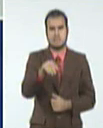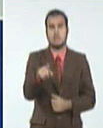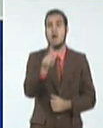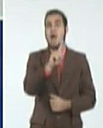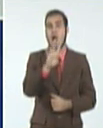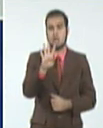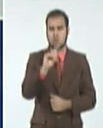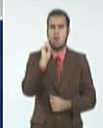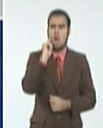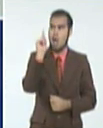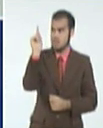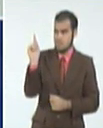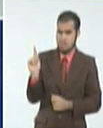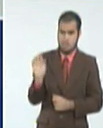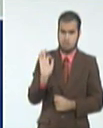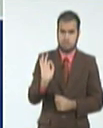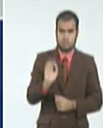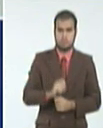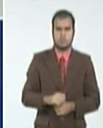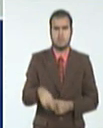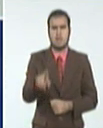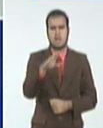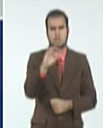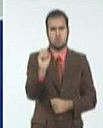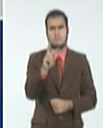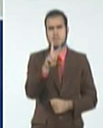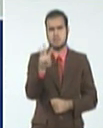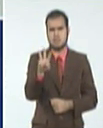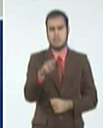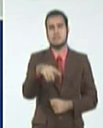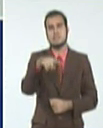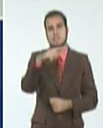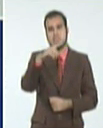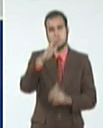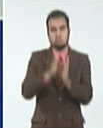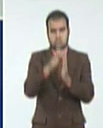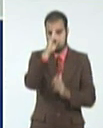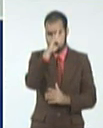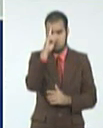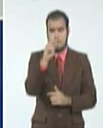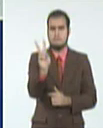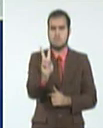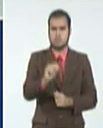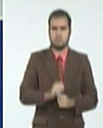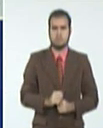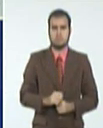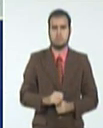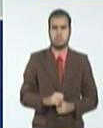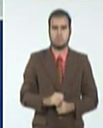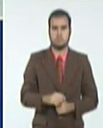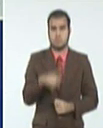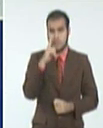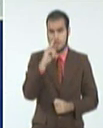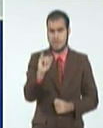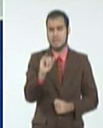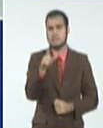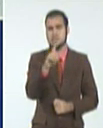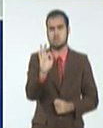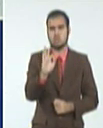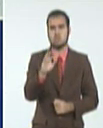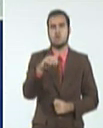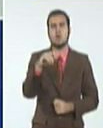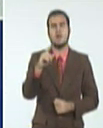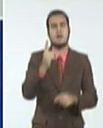provincia. Ranchuelo 23, Santo Domingo 22, Camajuaní 18, Quemado Güines